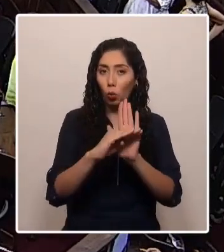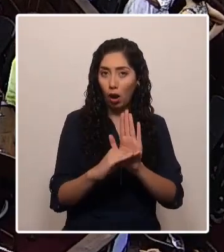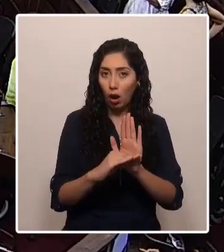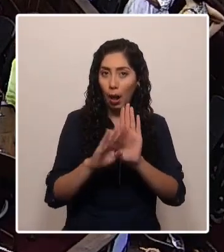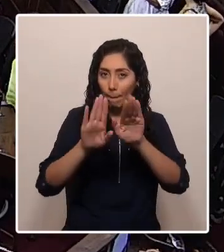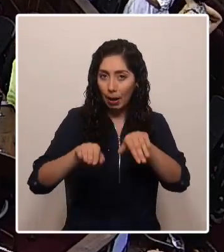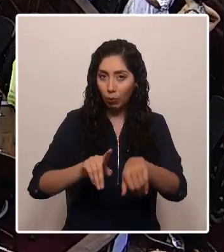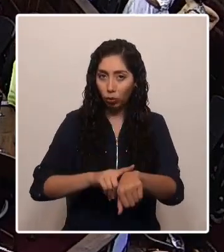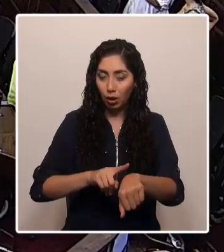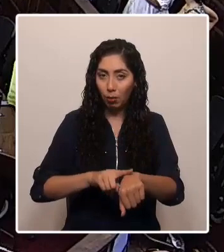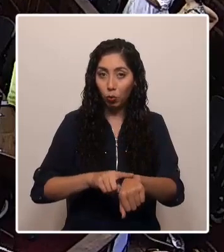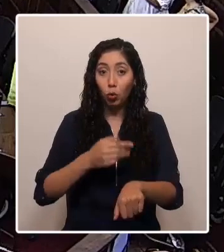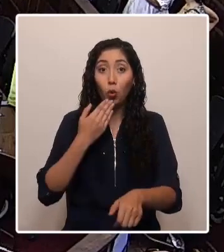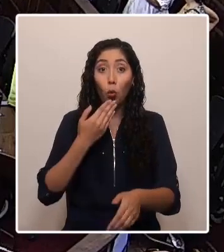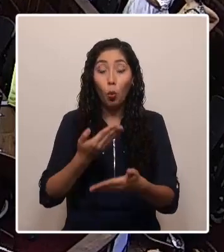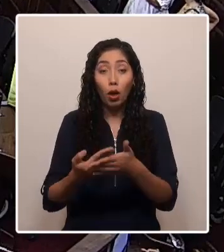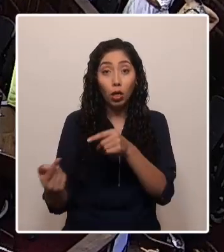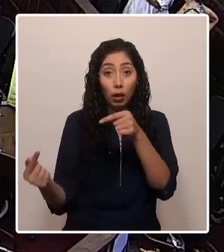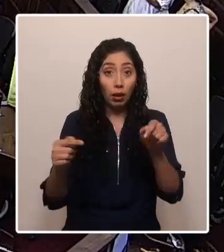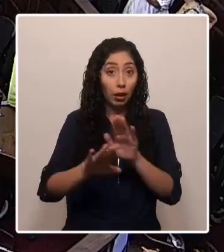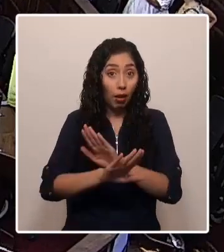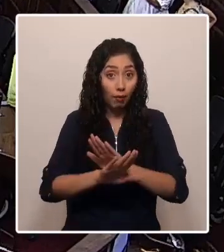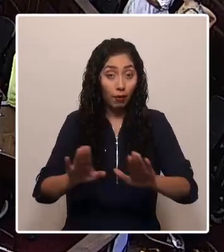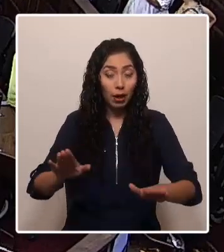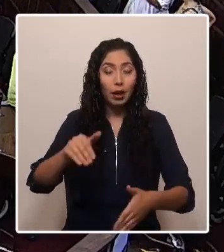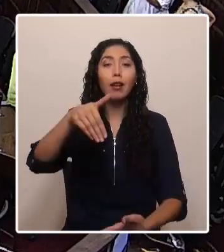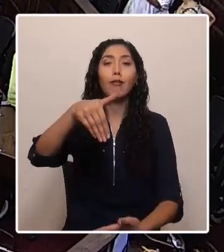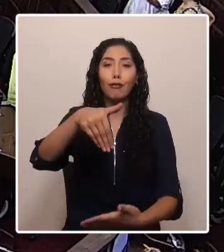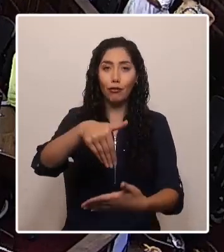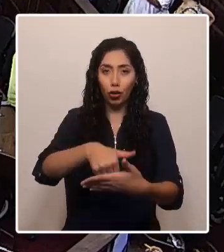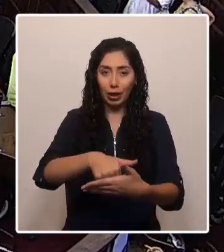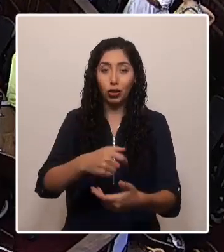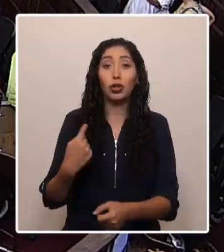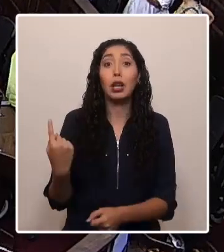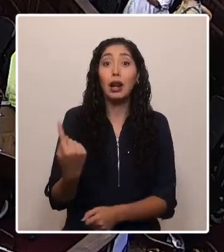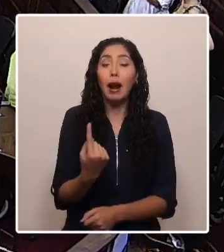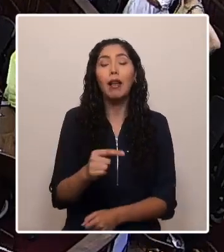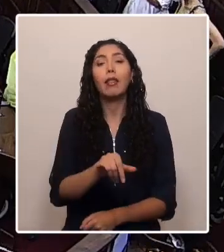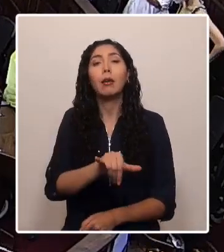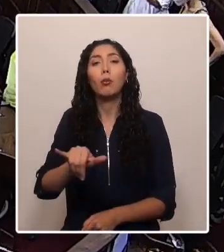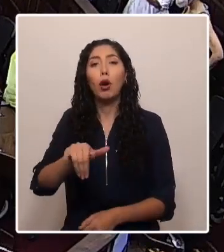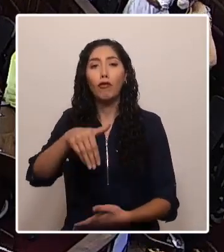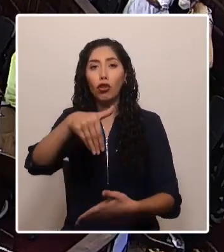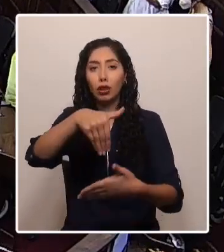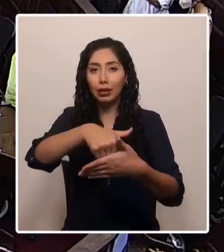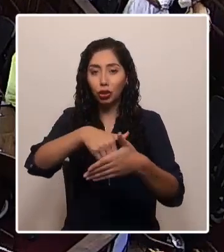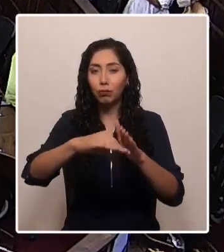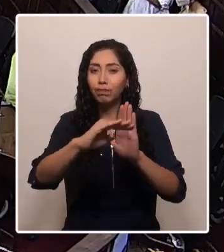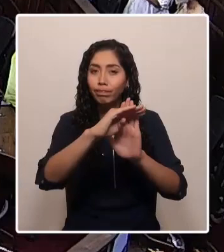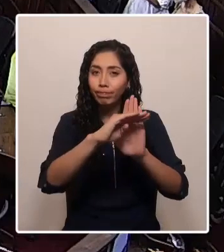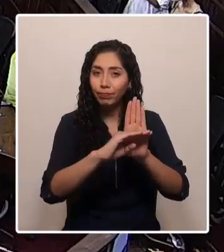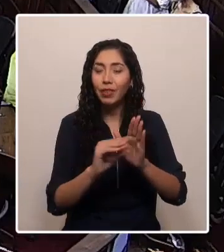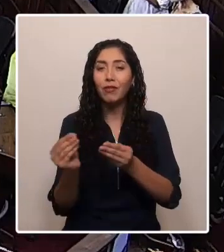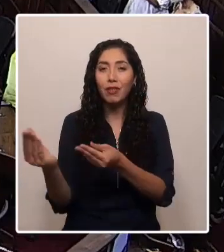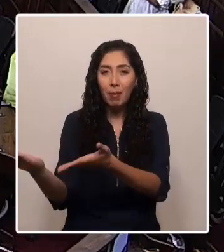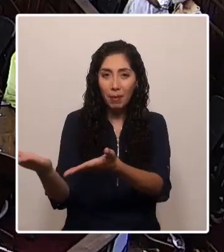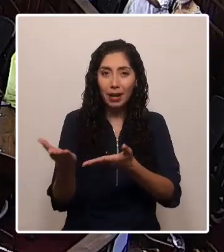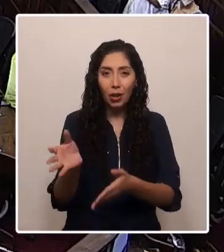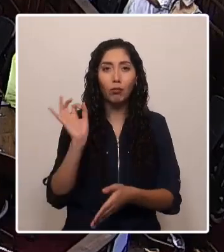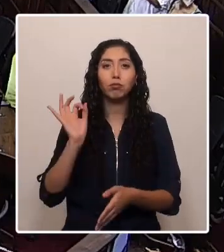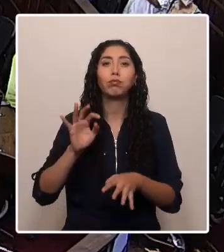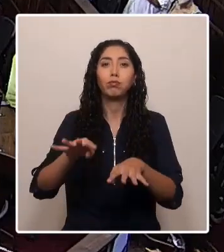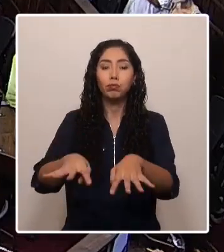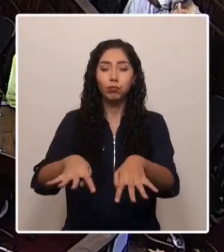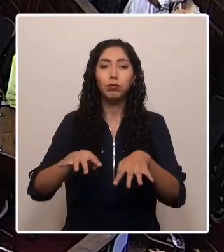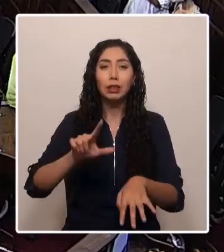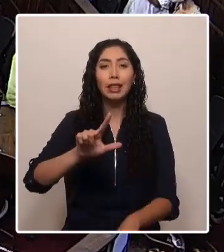debate, se procederá a la votación general y luego a la votación particular. Bienvenidos a la 79ª sesión